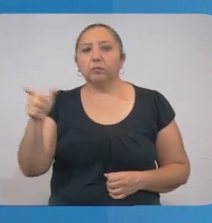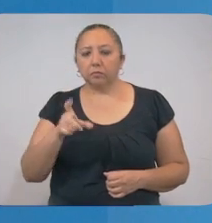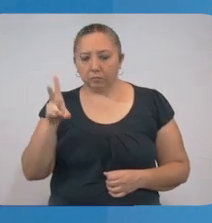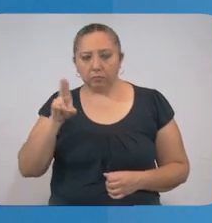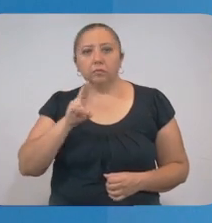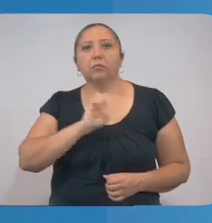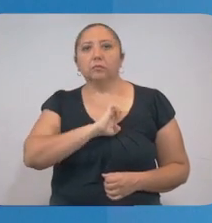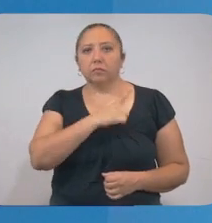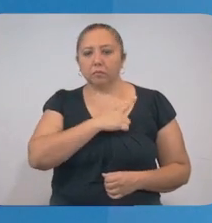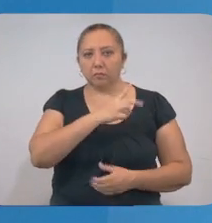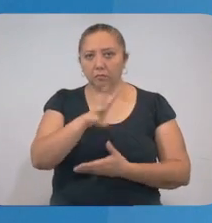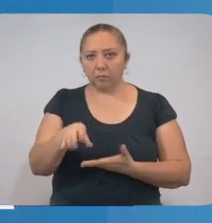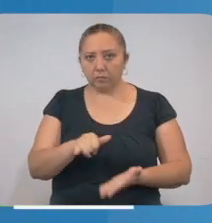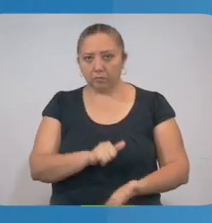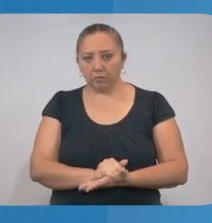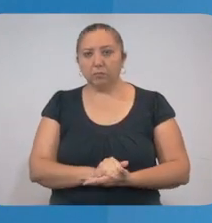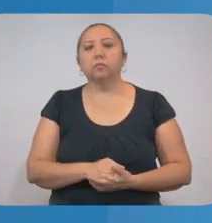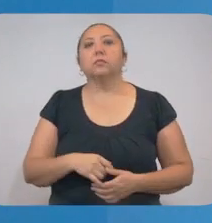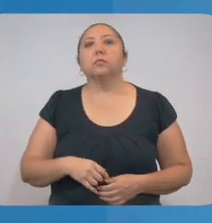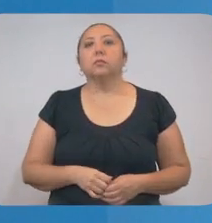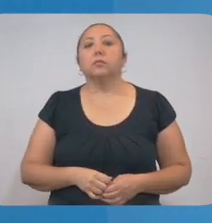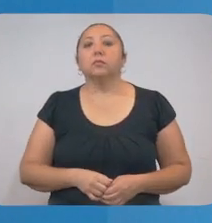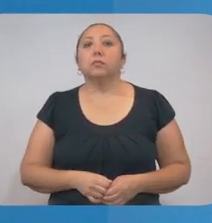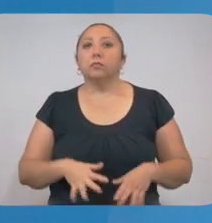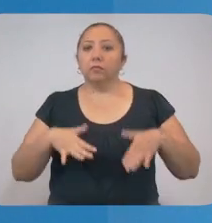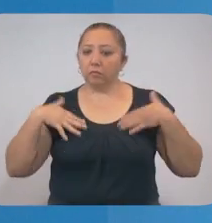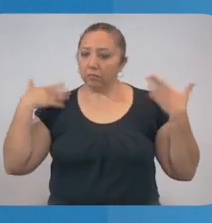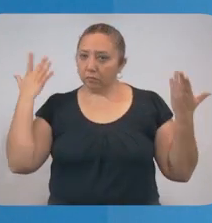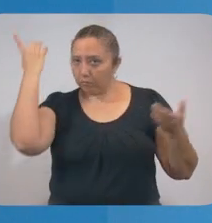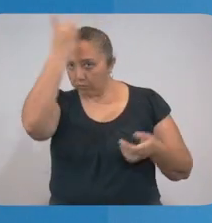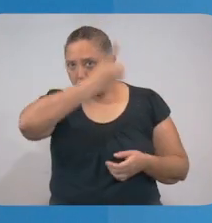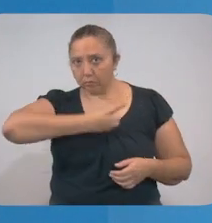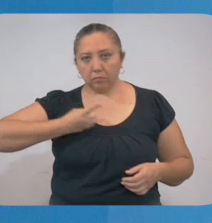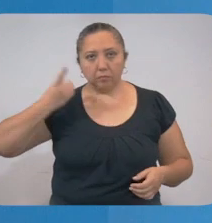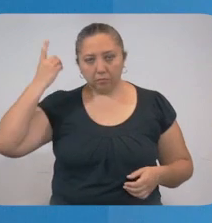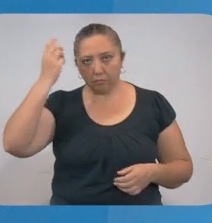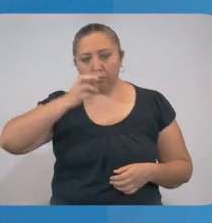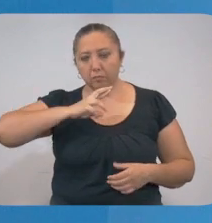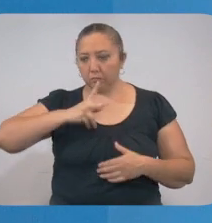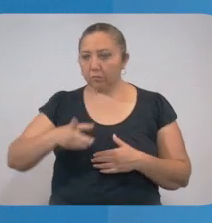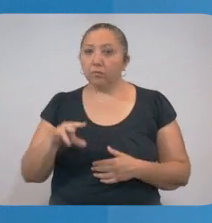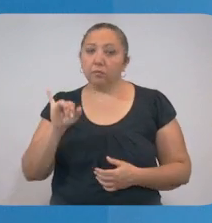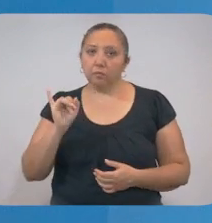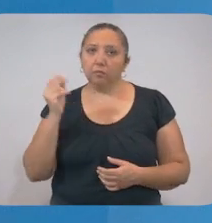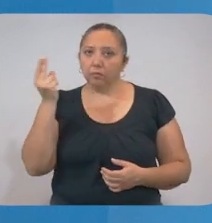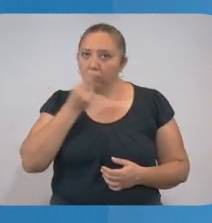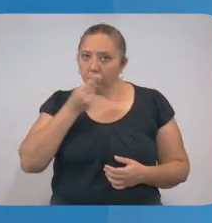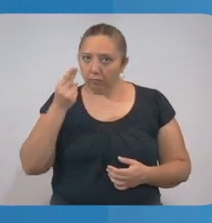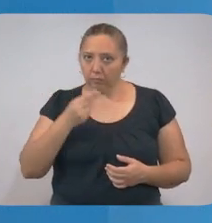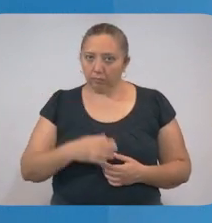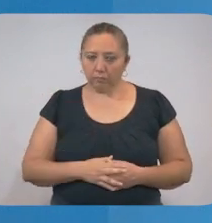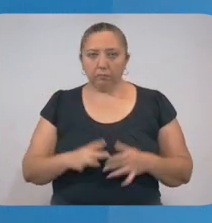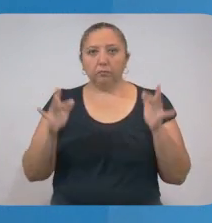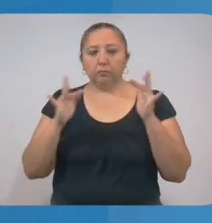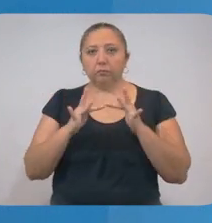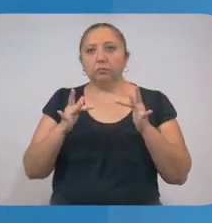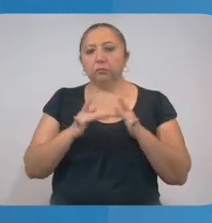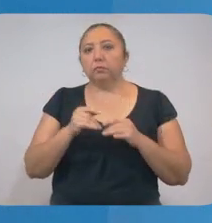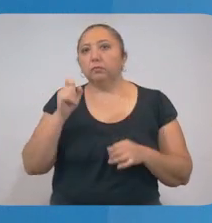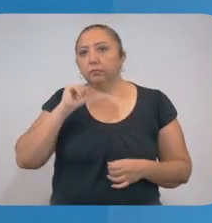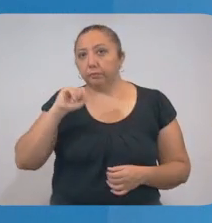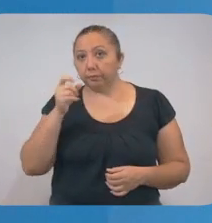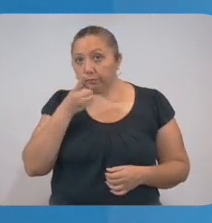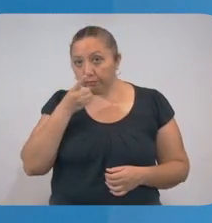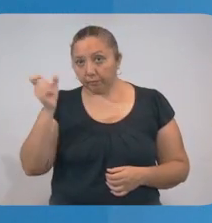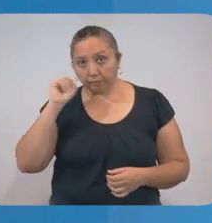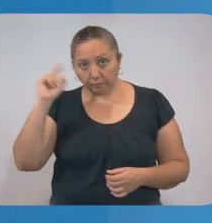yetel 9991 40 66 22, ich mayatan. Chikulilo, hetzantum no halachil Yucatán. Ulag